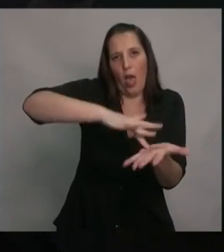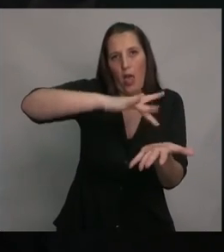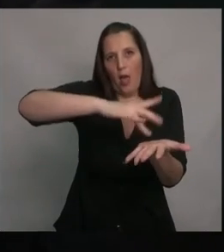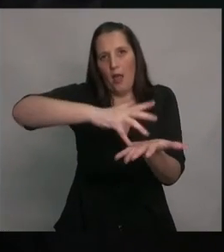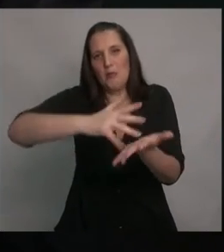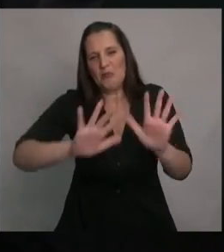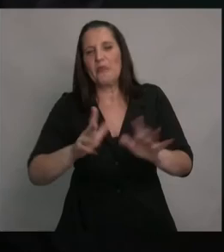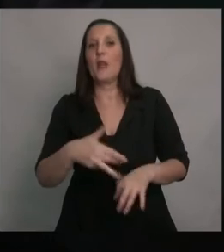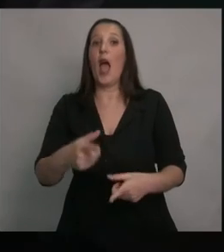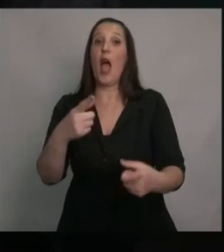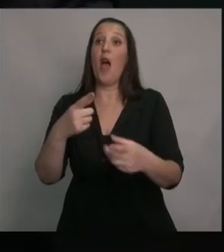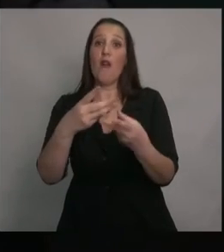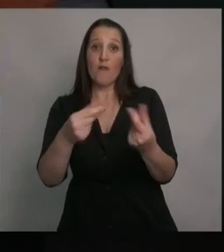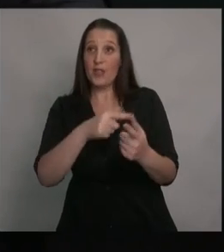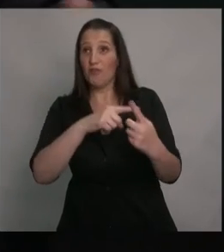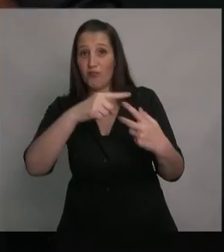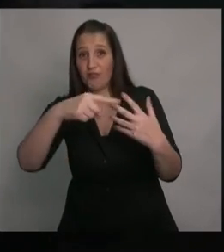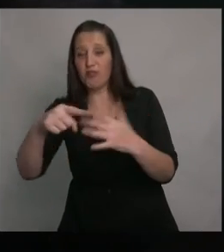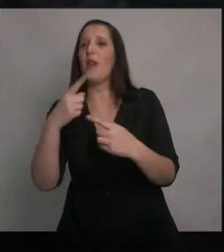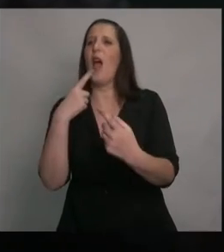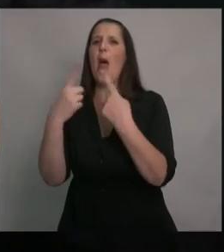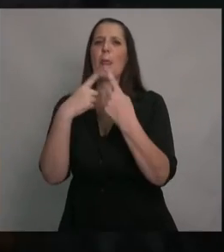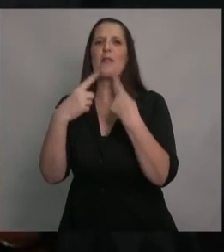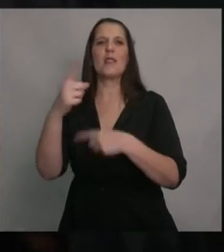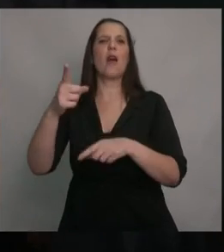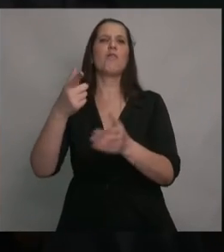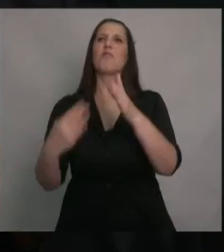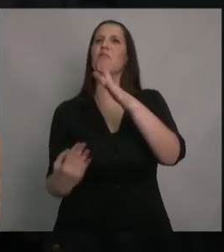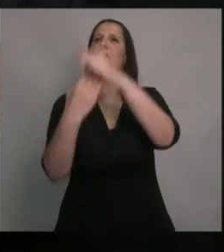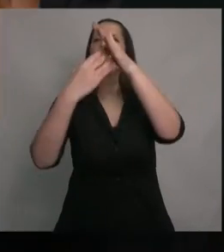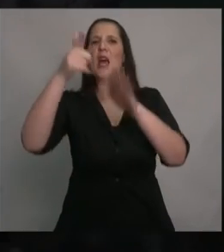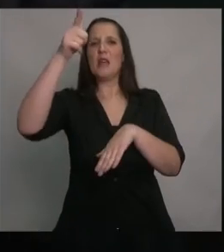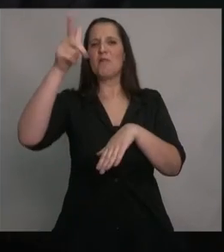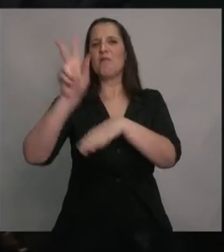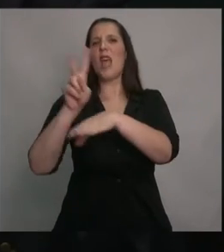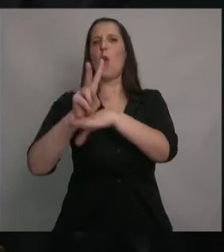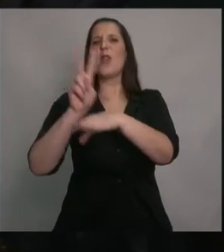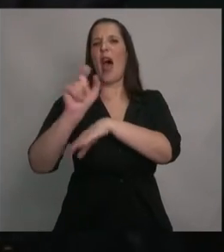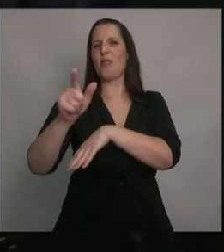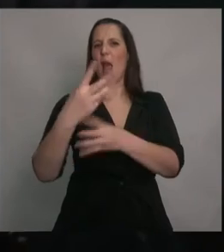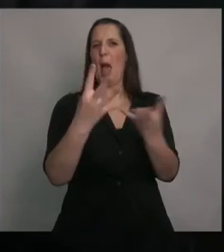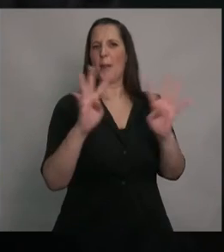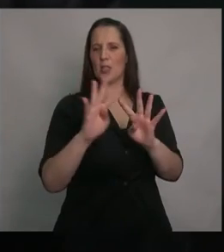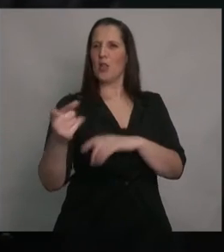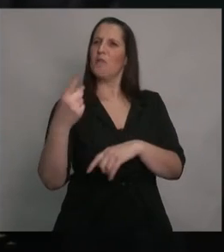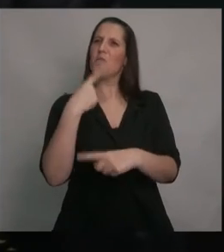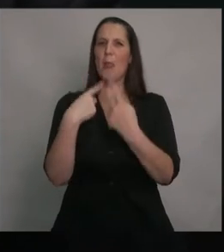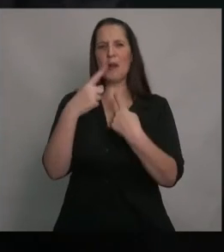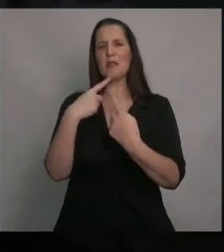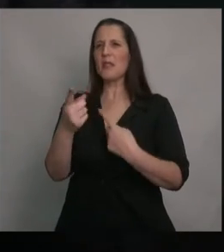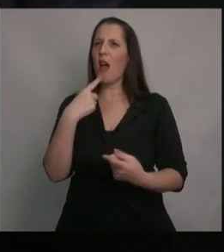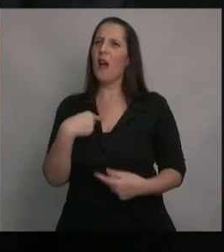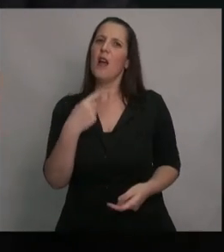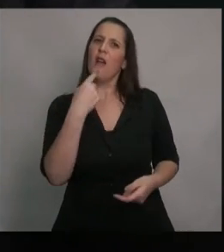entrevista de seguridad con el capitán de seguridad de la prisión. En dependencia de esta entrevista,